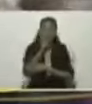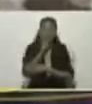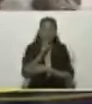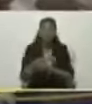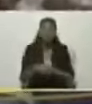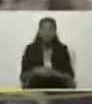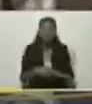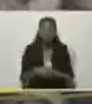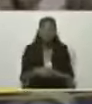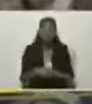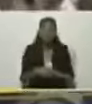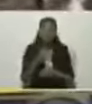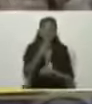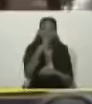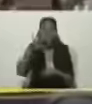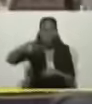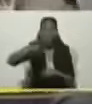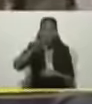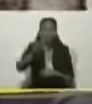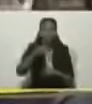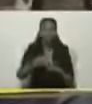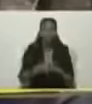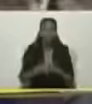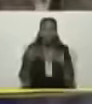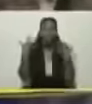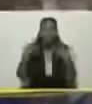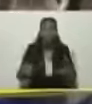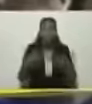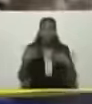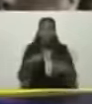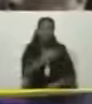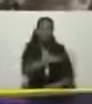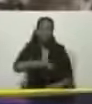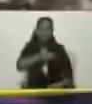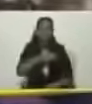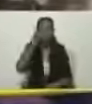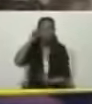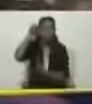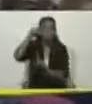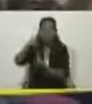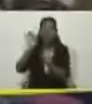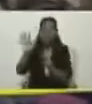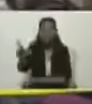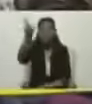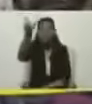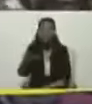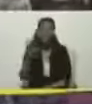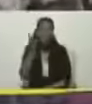de la madre de todas las misiones para las mujeres.